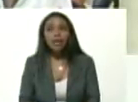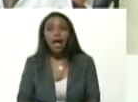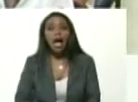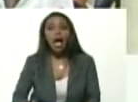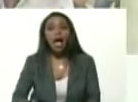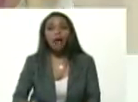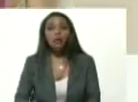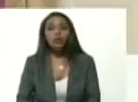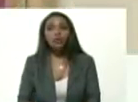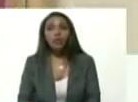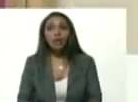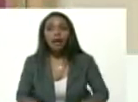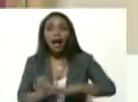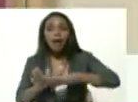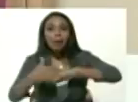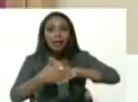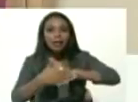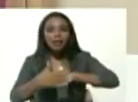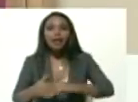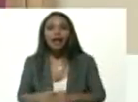Jamaica, a Brasil,